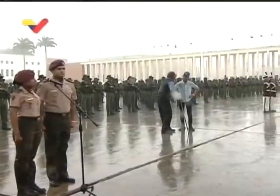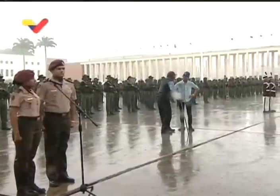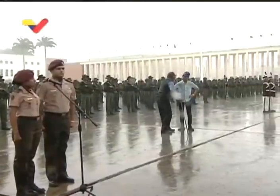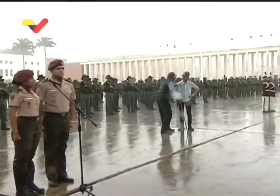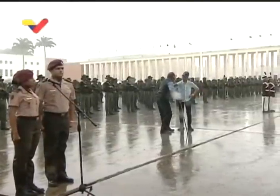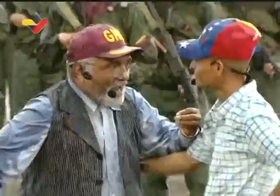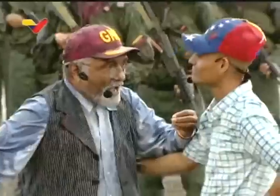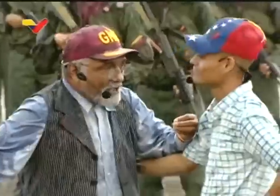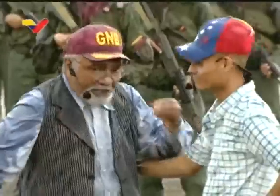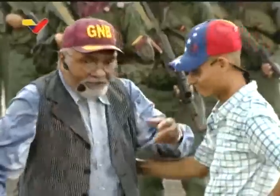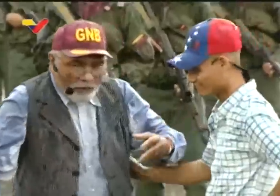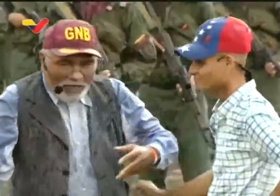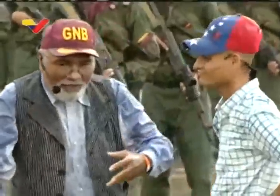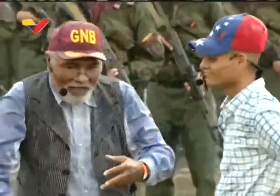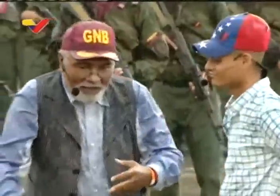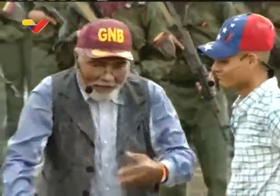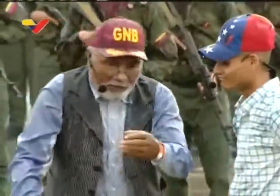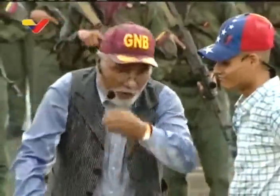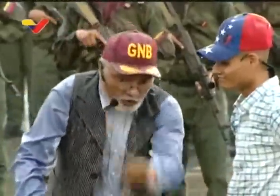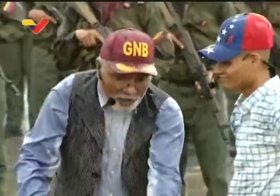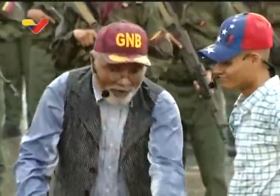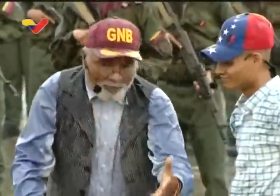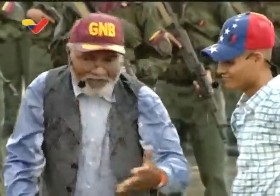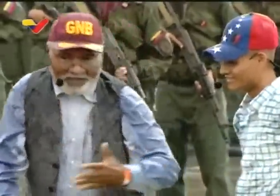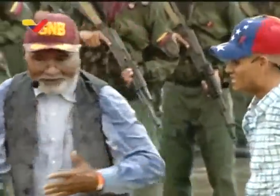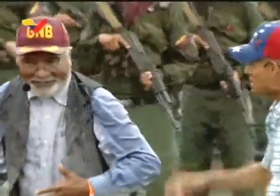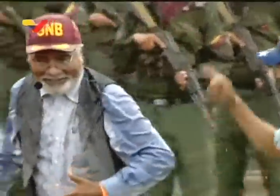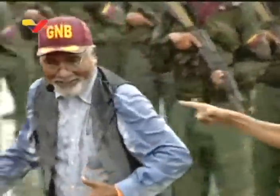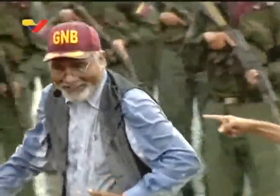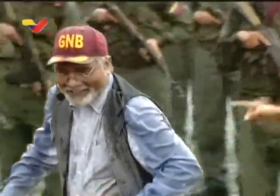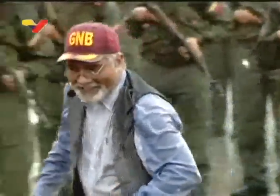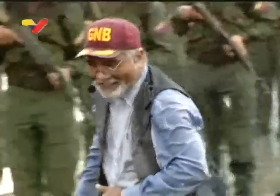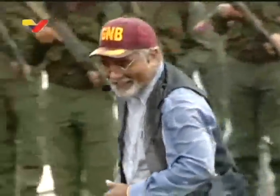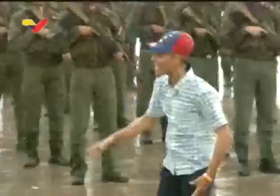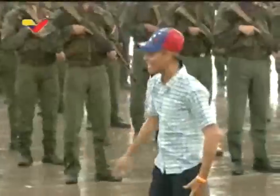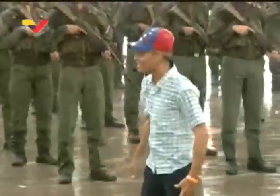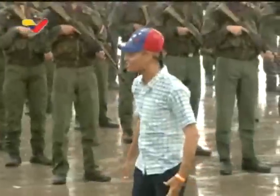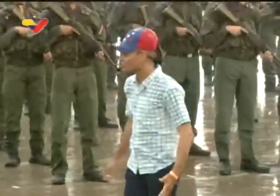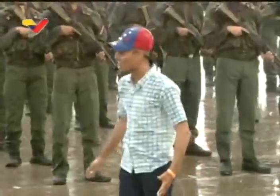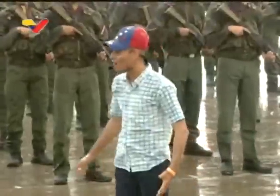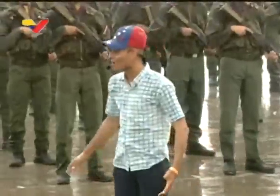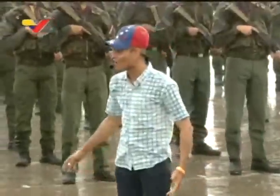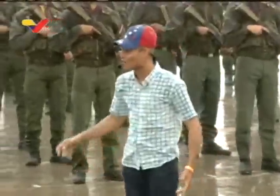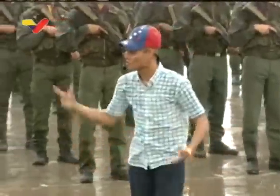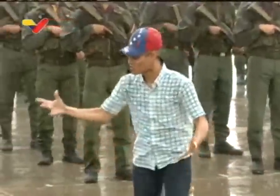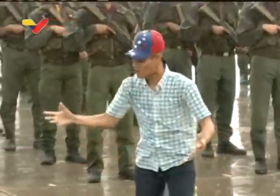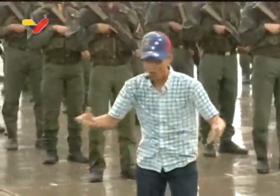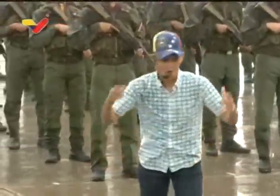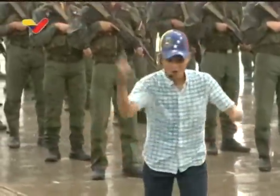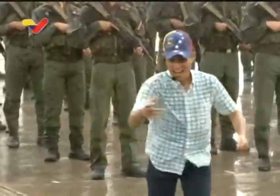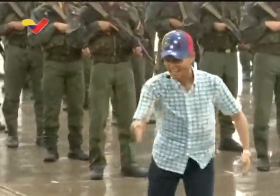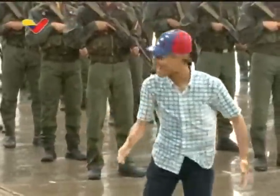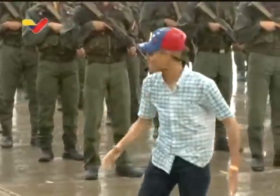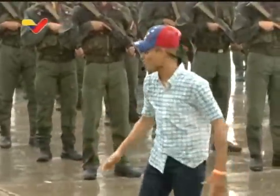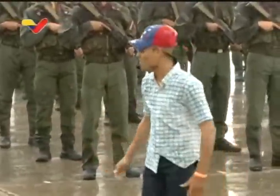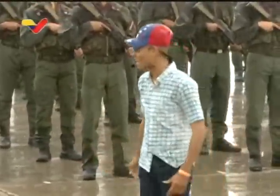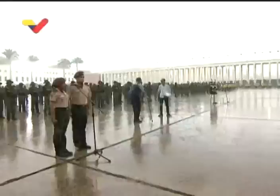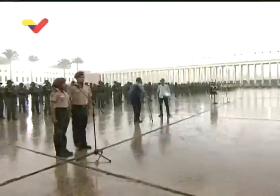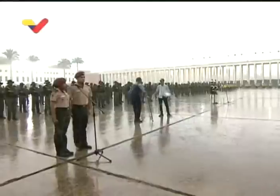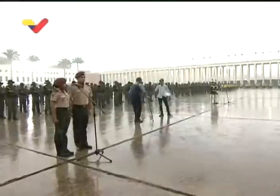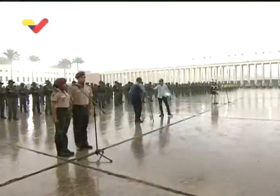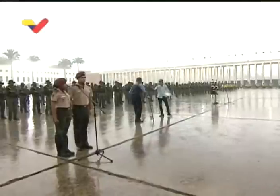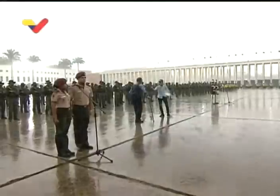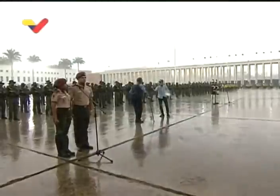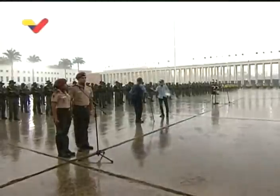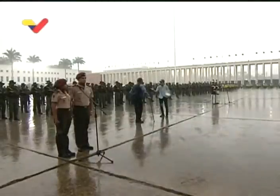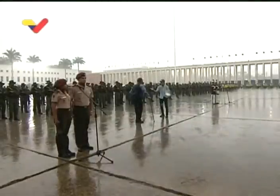fusión humanística instaurada en la acción cívico-militar. Palabra sabia la que dice usted, abuelo. ¿Ves? Yo lo veo en las redes